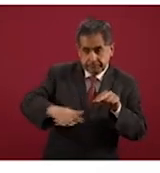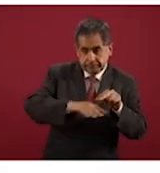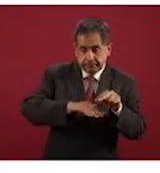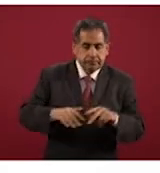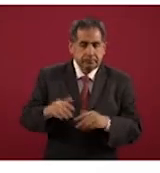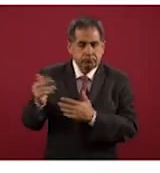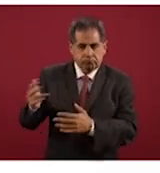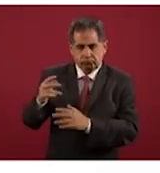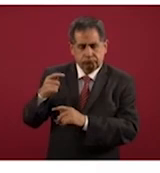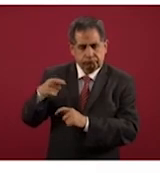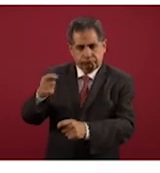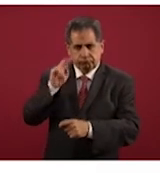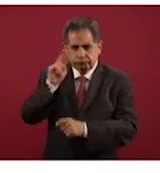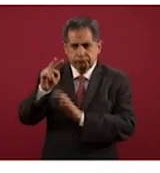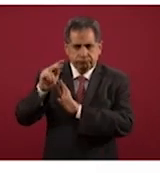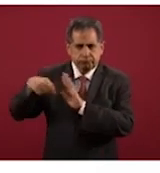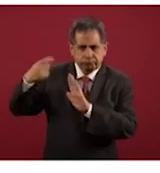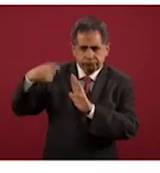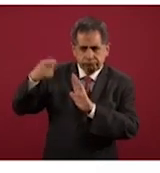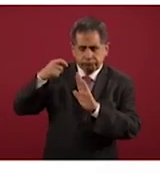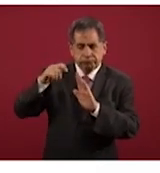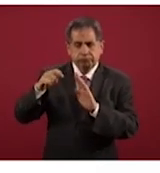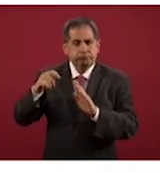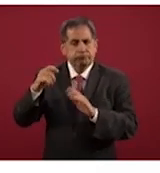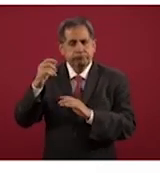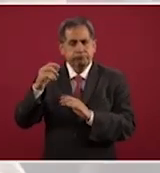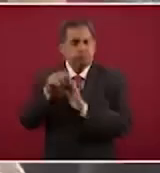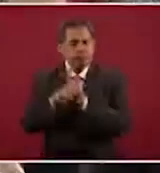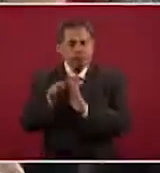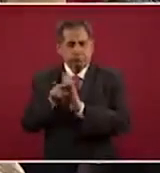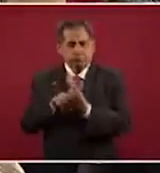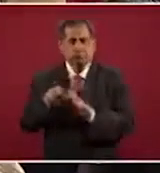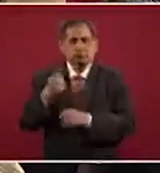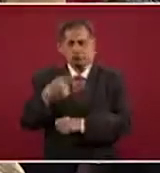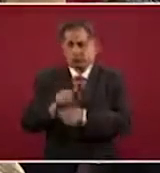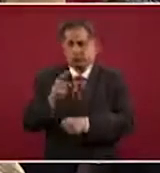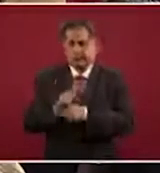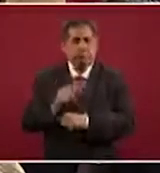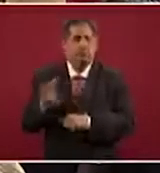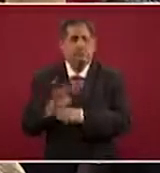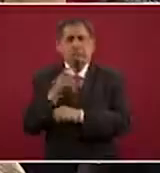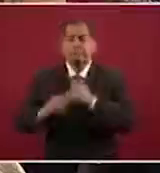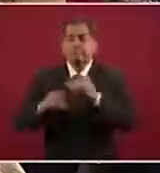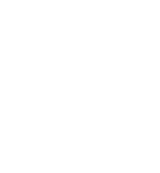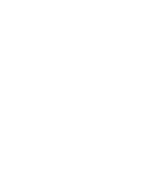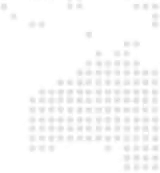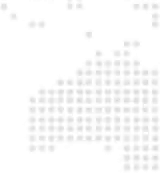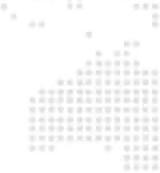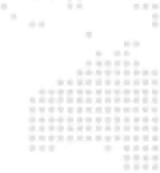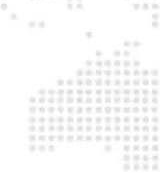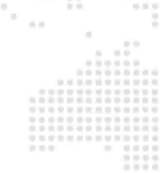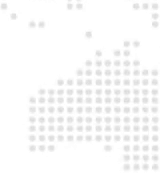pasarles el vídeo de que se les pasa cada semana sobre el avance de la construcción de la nueva refinería